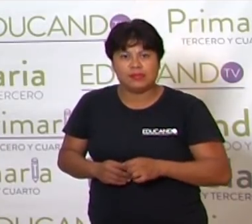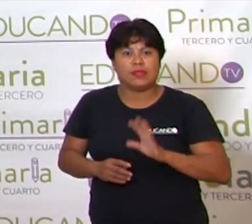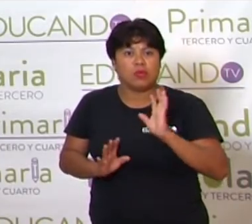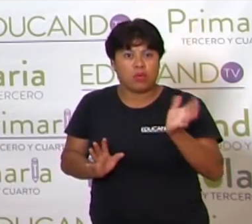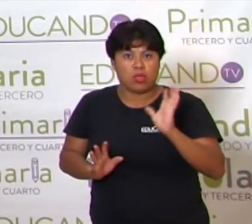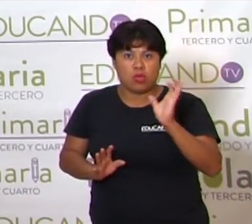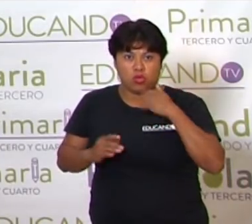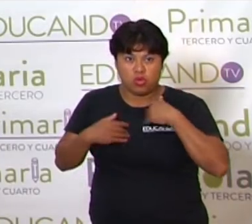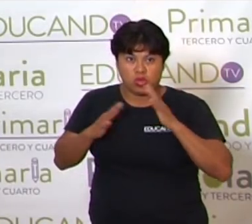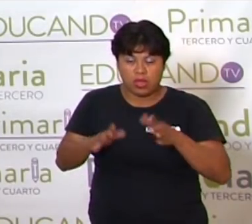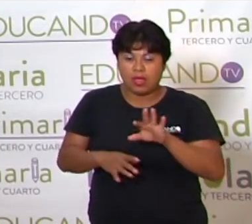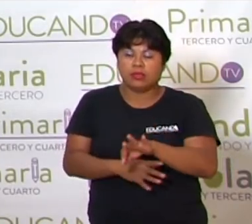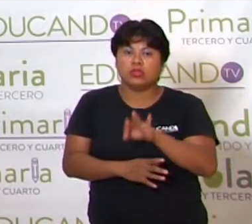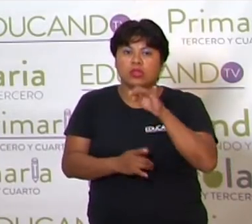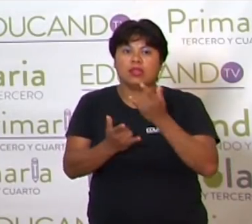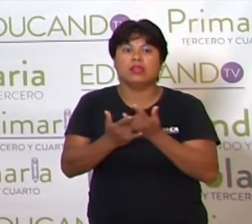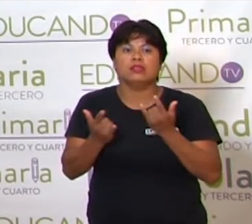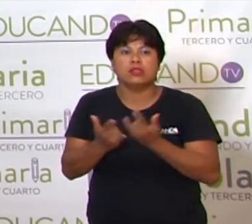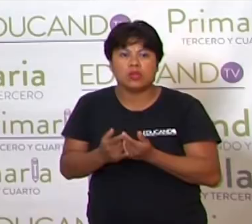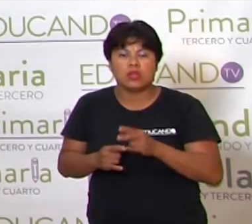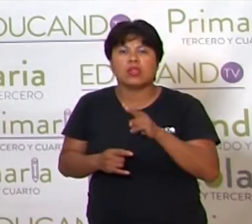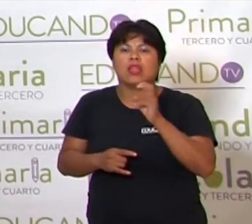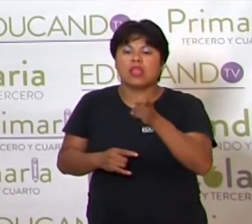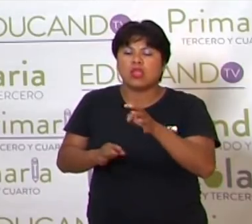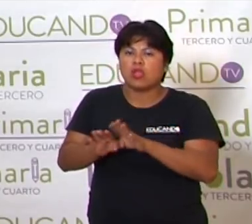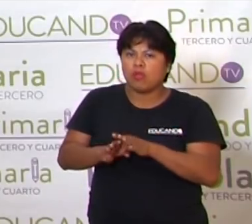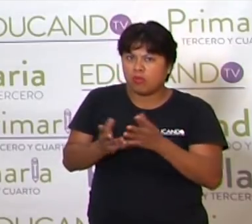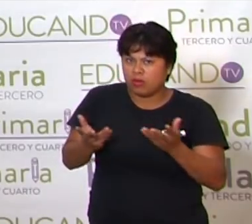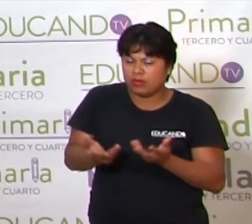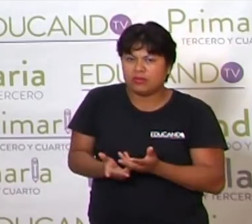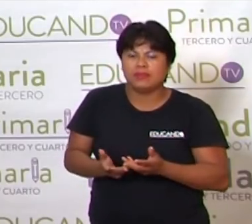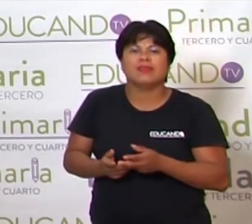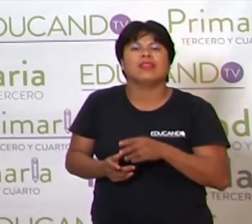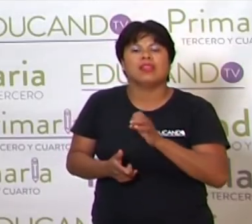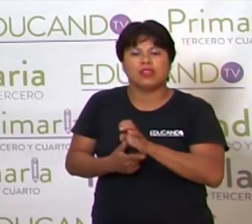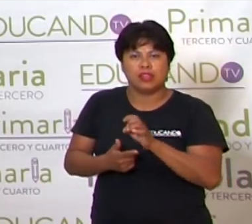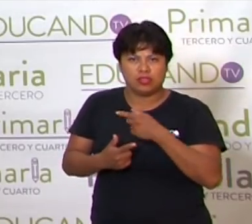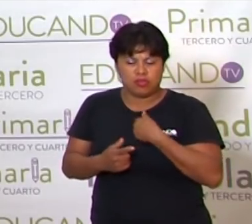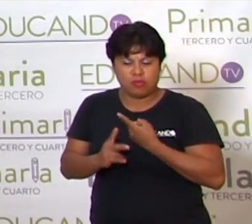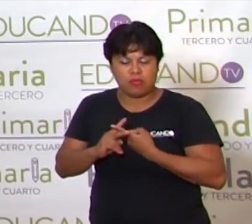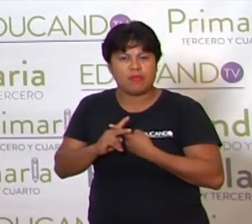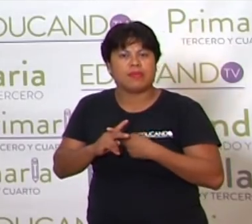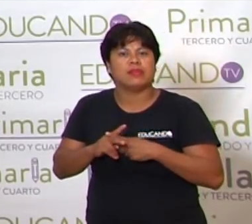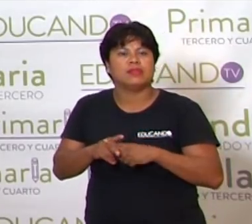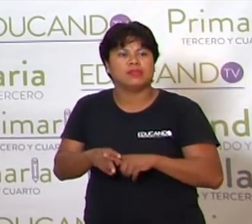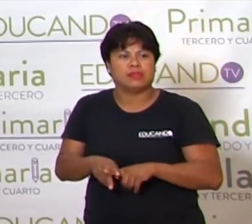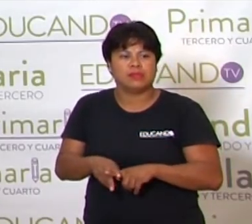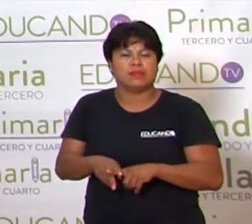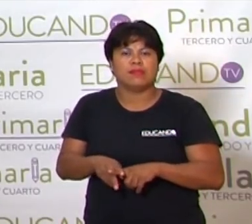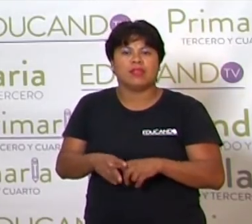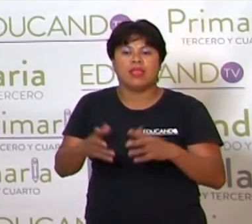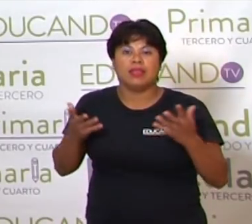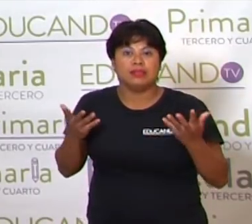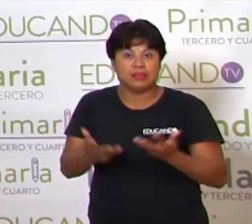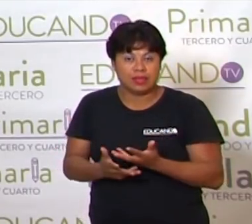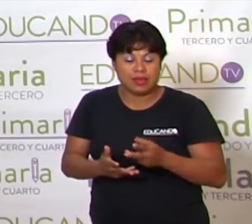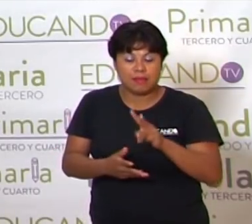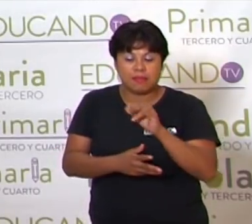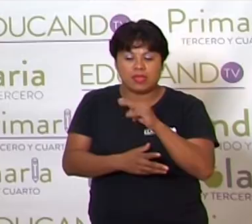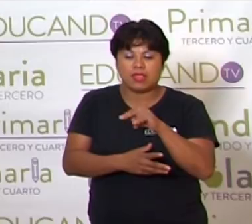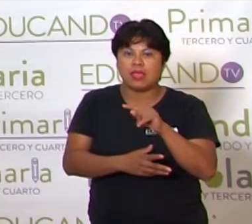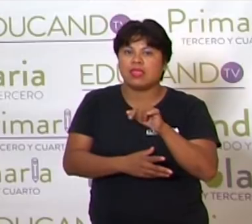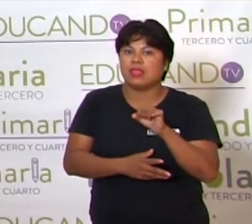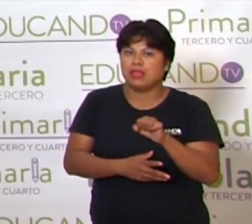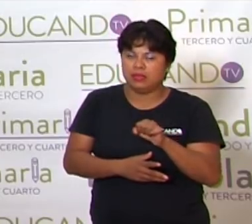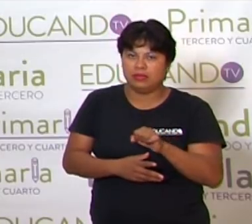vez que yo elegí la historia, que la dividí en escenas, pues voy a empezar a hacer las viñetas. Voy